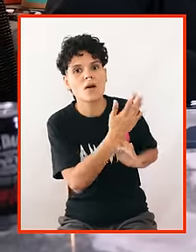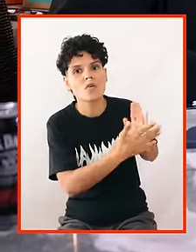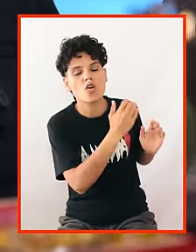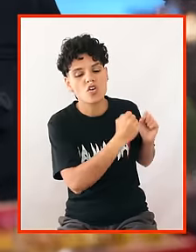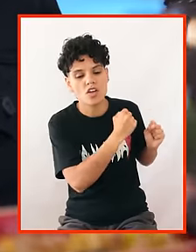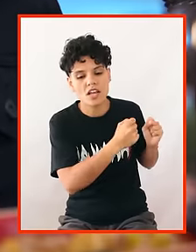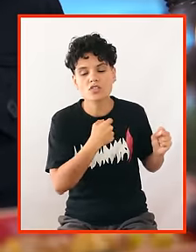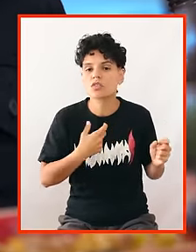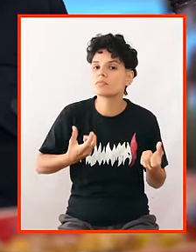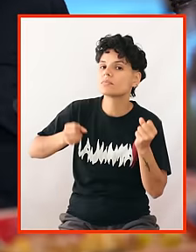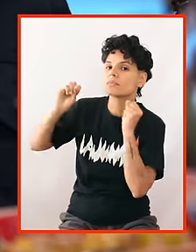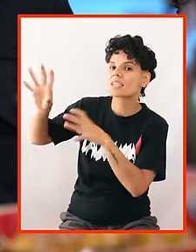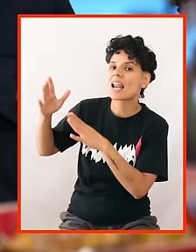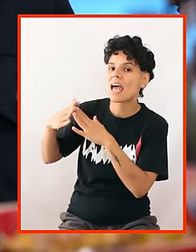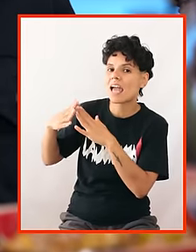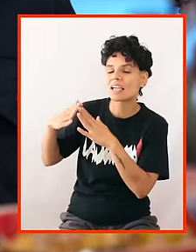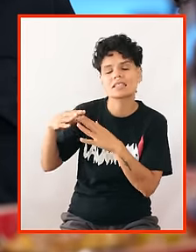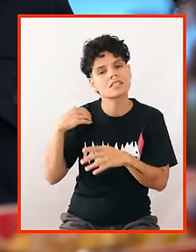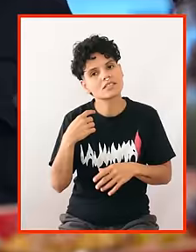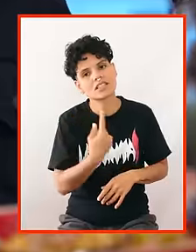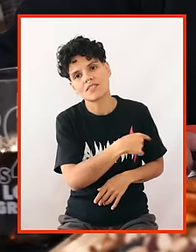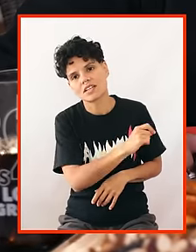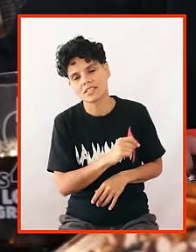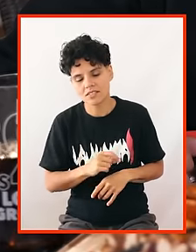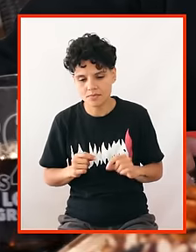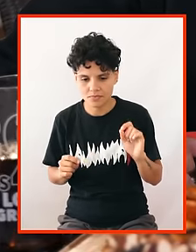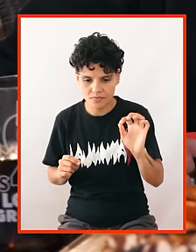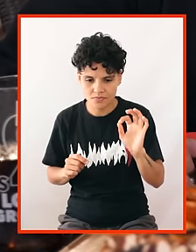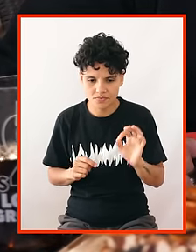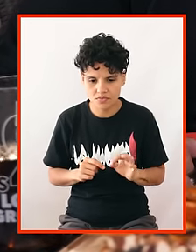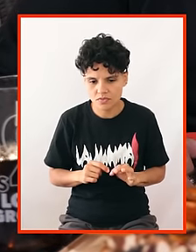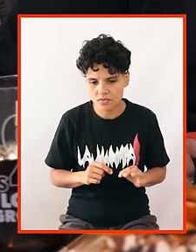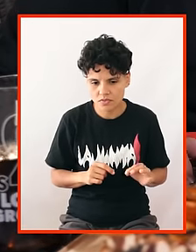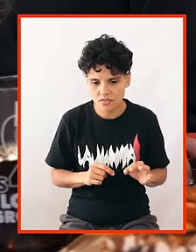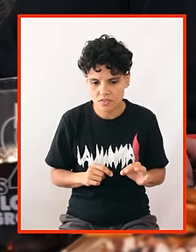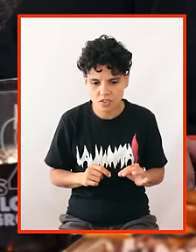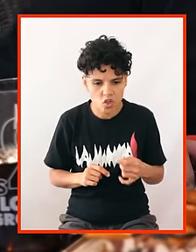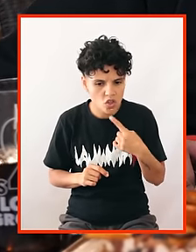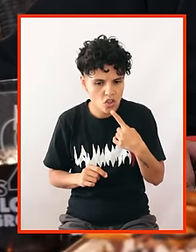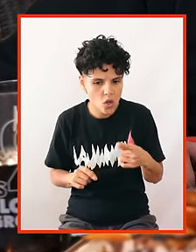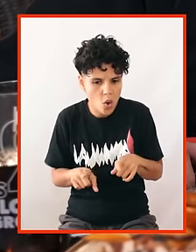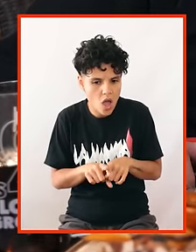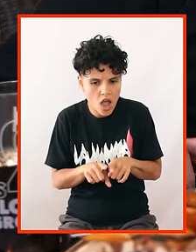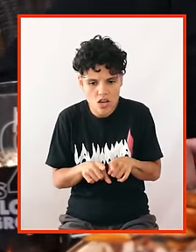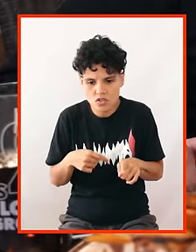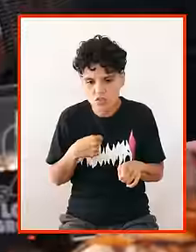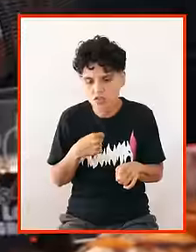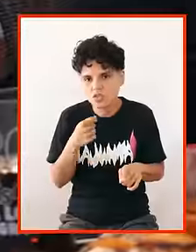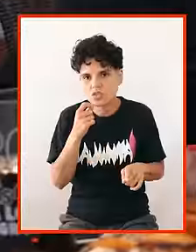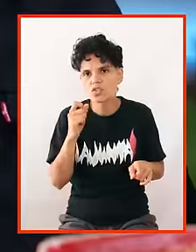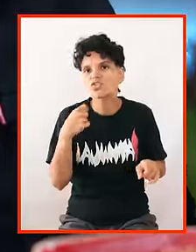vamos a correr para allá. Después nos seguí. Anda a dejarlas para la casa. Y ya, po. ¿Tú caíste en ese juego? Porque... Sí, claro, o sea,